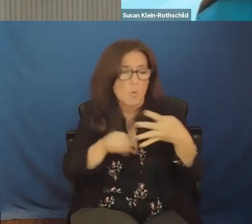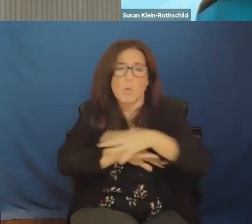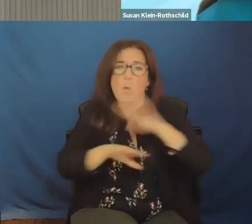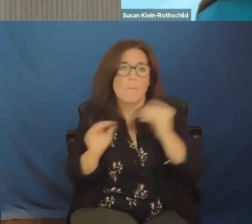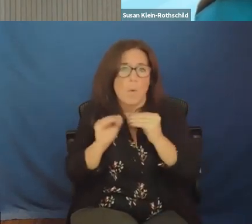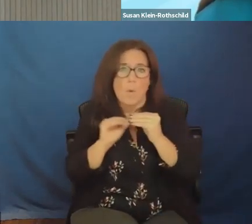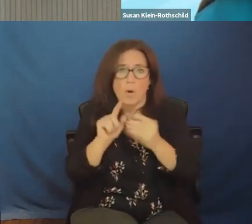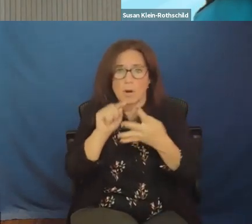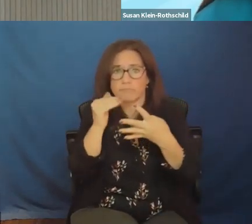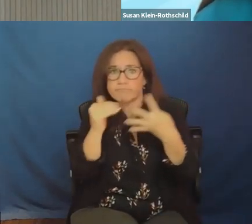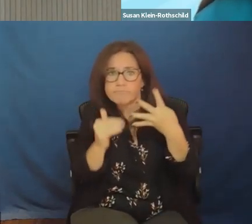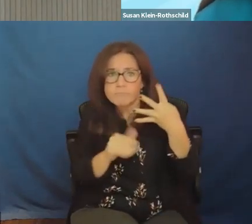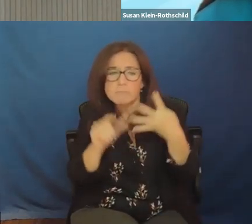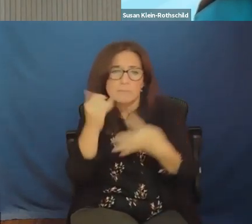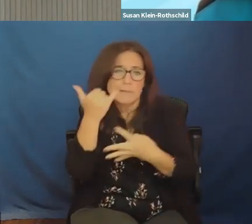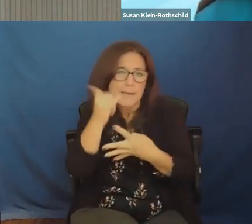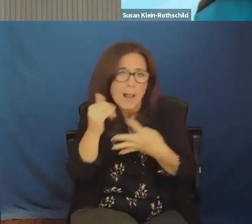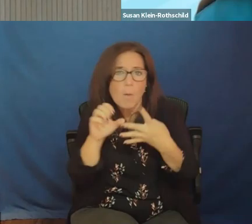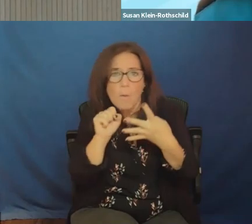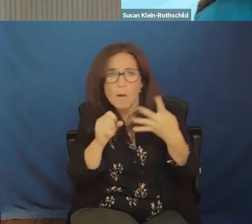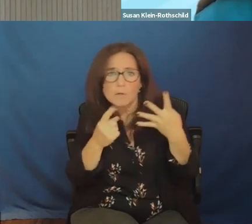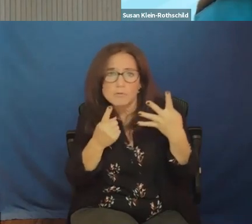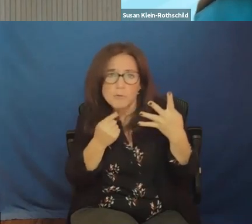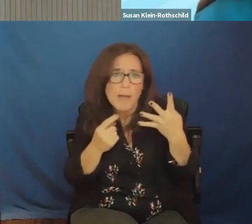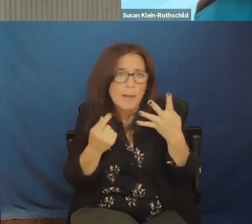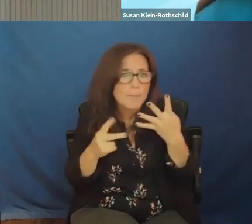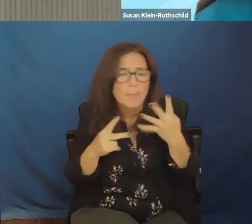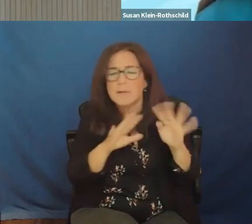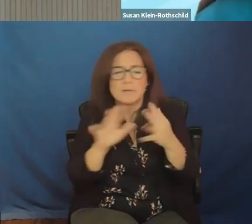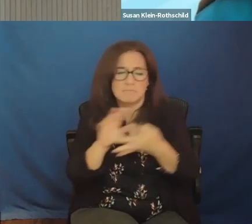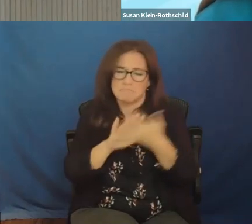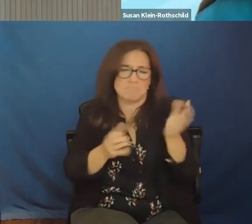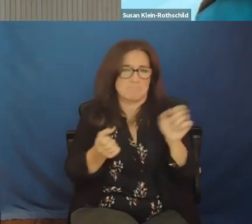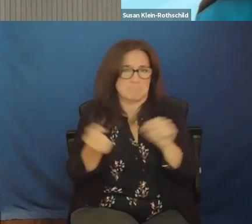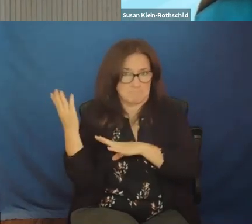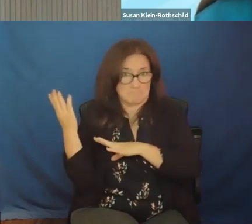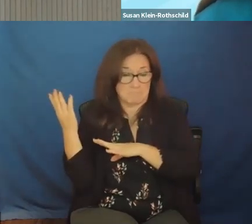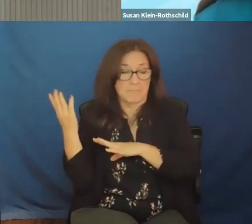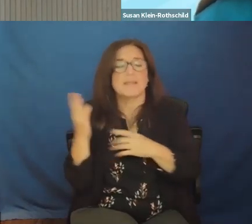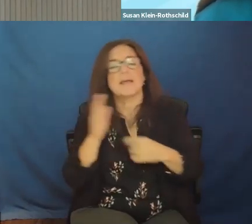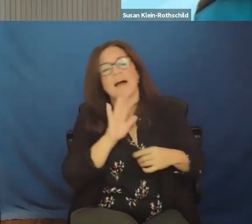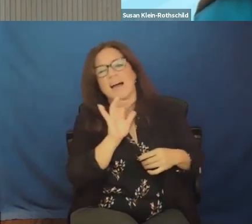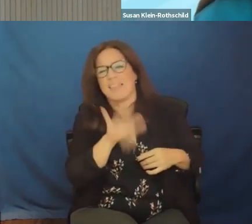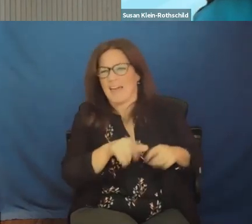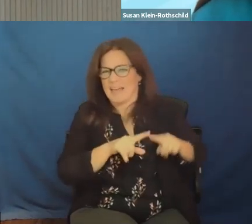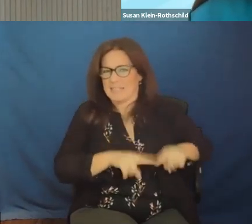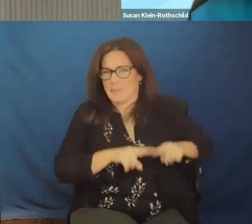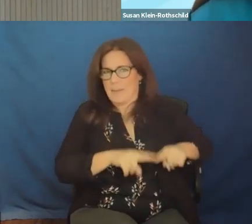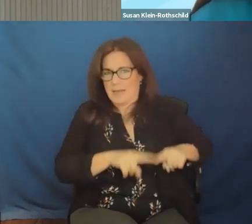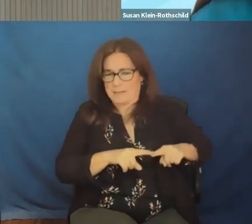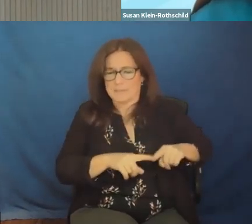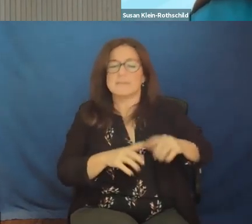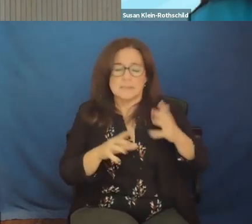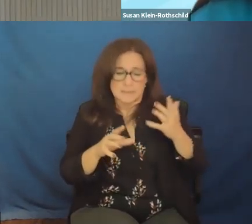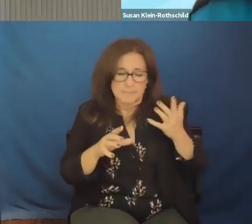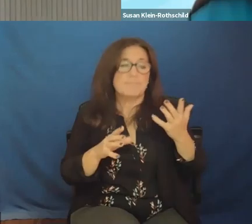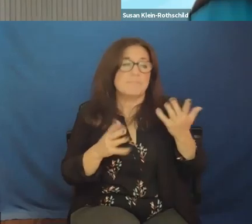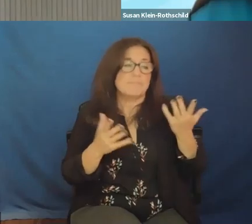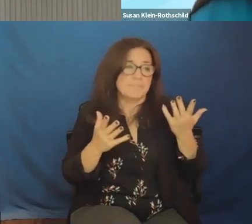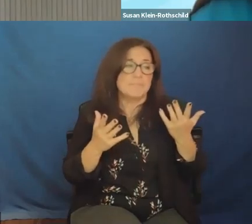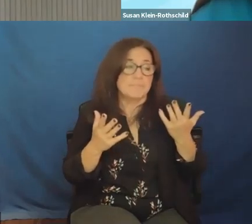se está prediciendo no es seguro todavía todo depende del estado de los casos de comida en el estado y en los condados